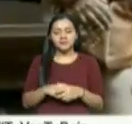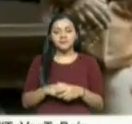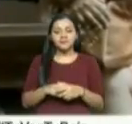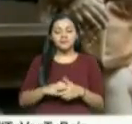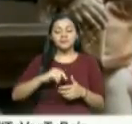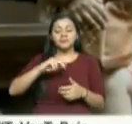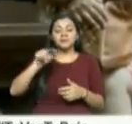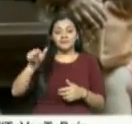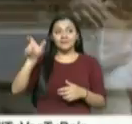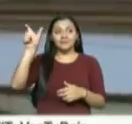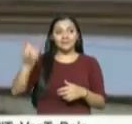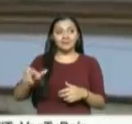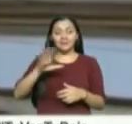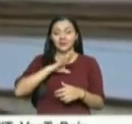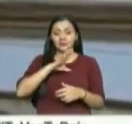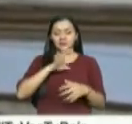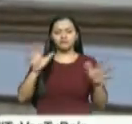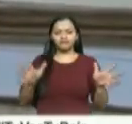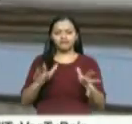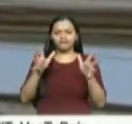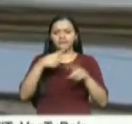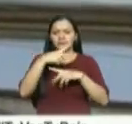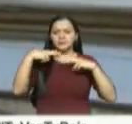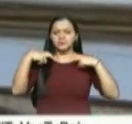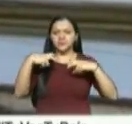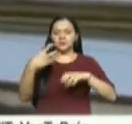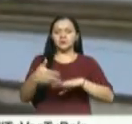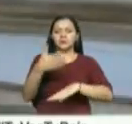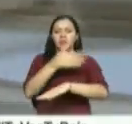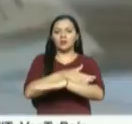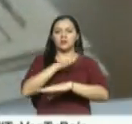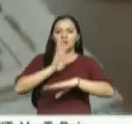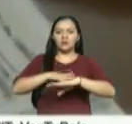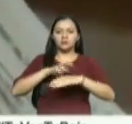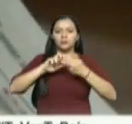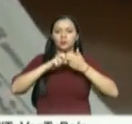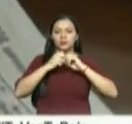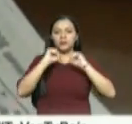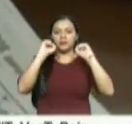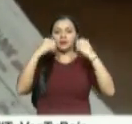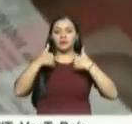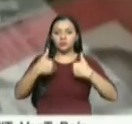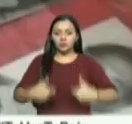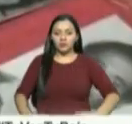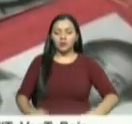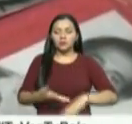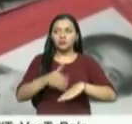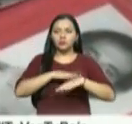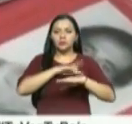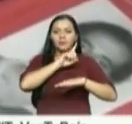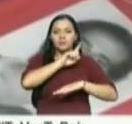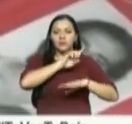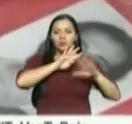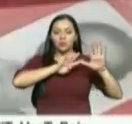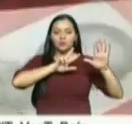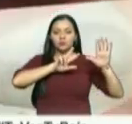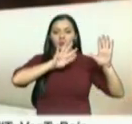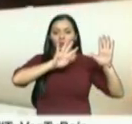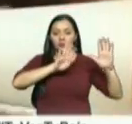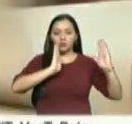Chiriboga, durante su gestión, impulsó la investigación de varios casos de lesa humanidad cometidos entre 1984